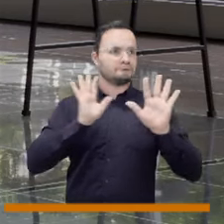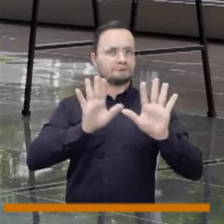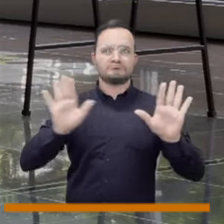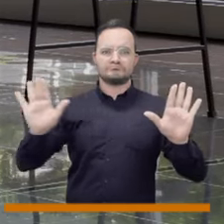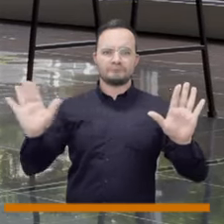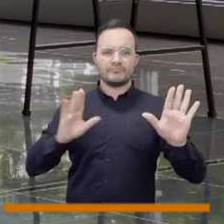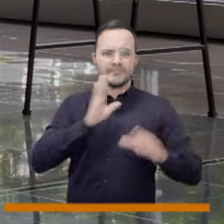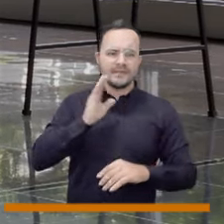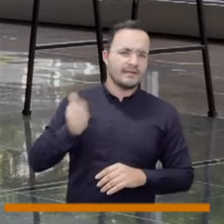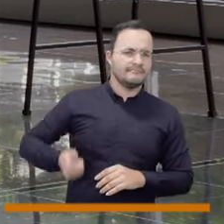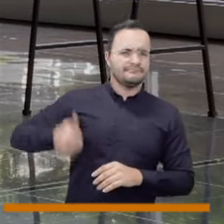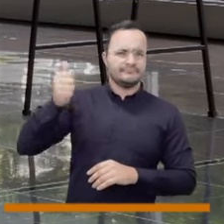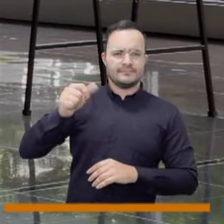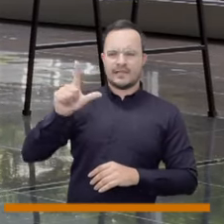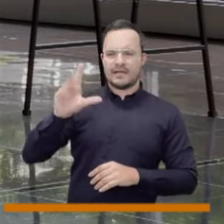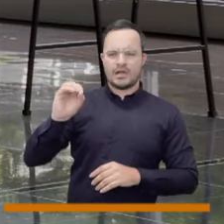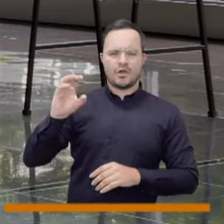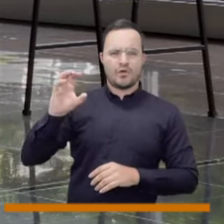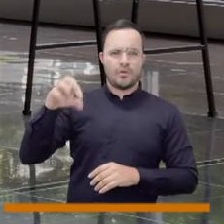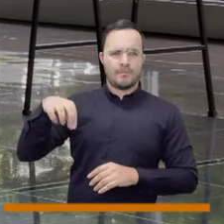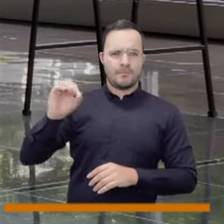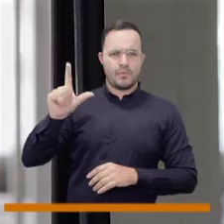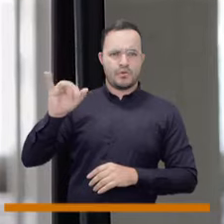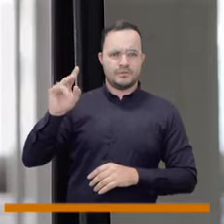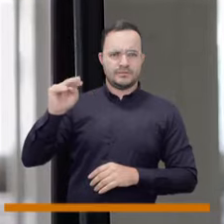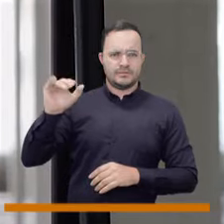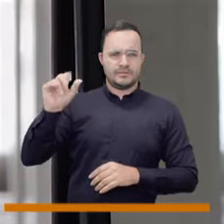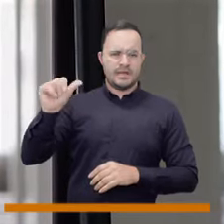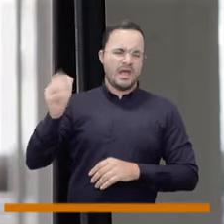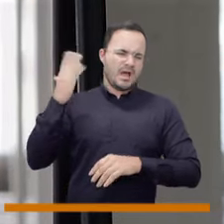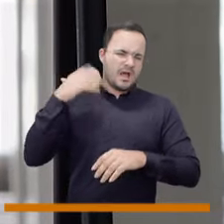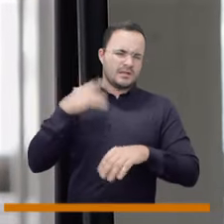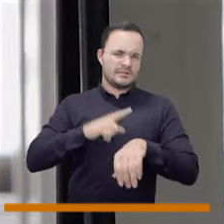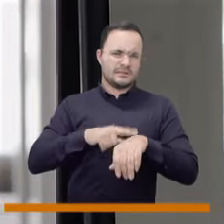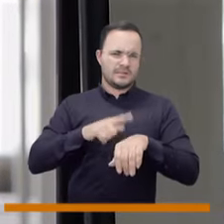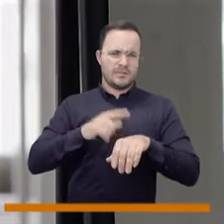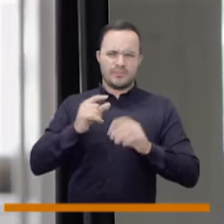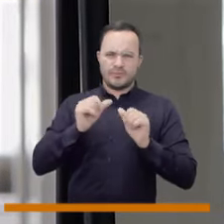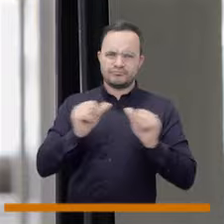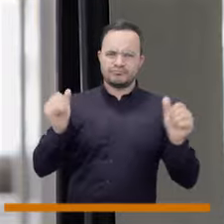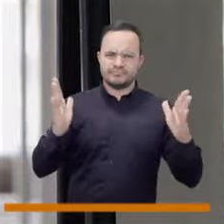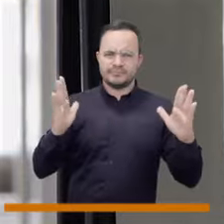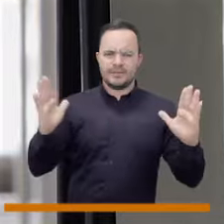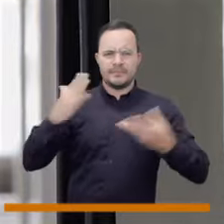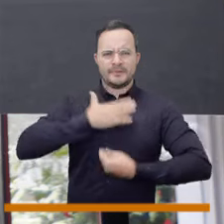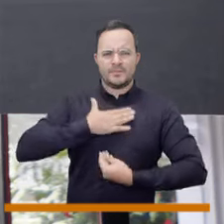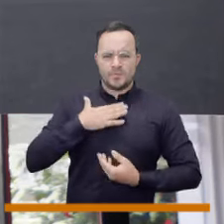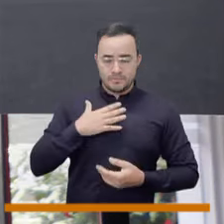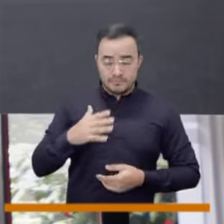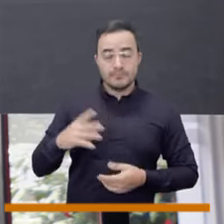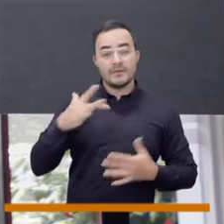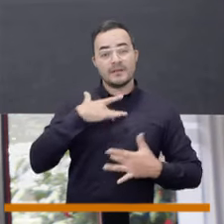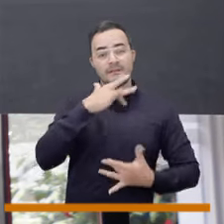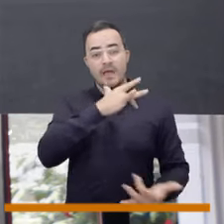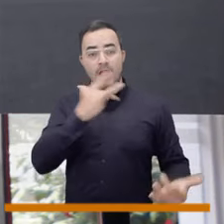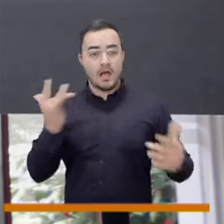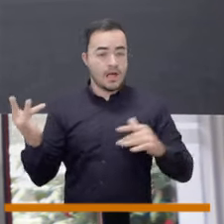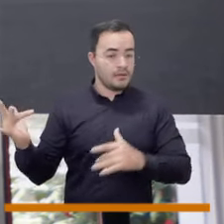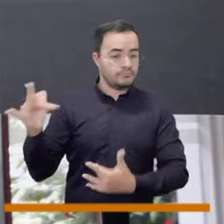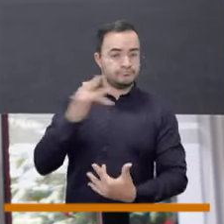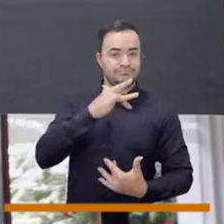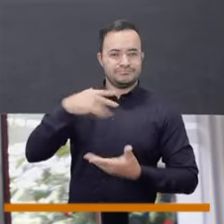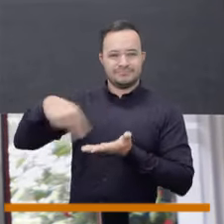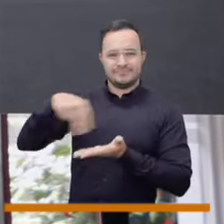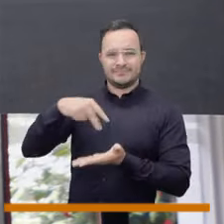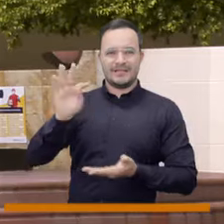la emperatriz Leopoldina durante todo el mes del patrimonio. El tango se quedó en la memoria y